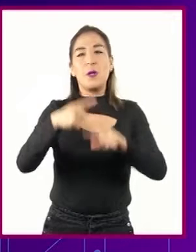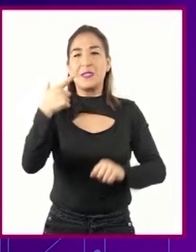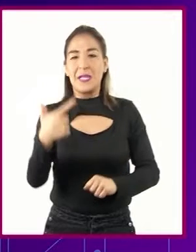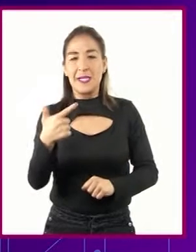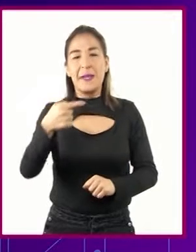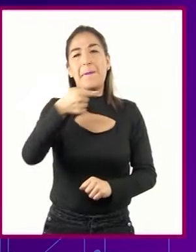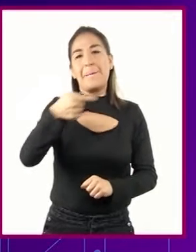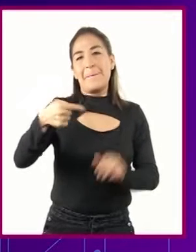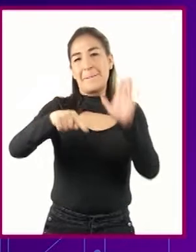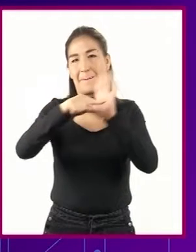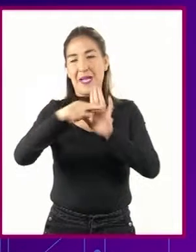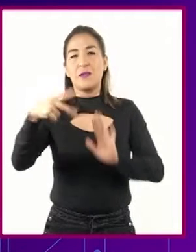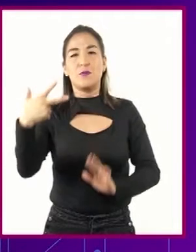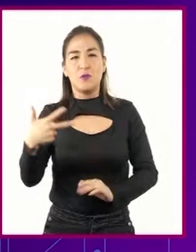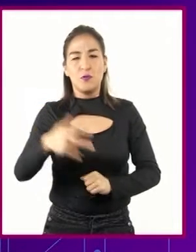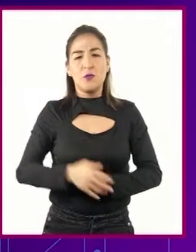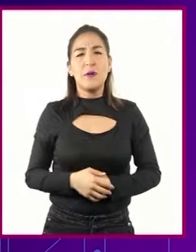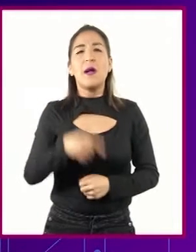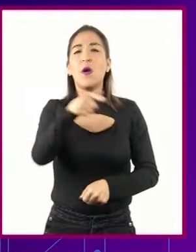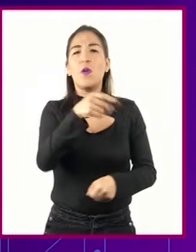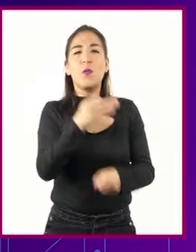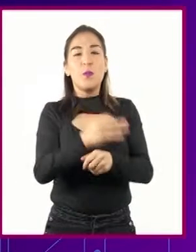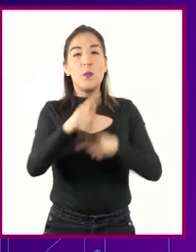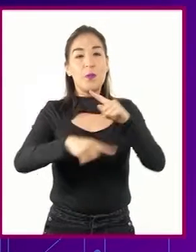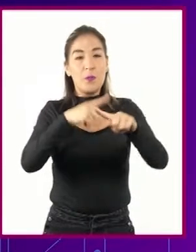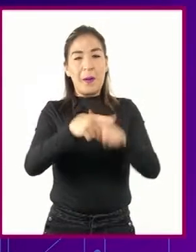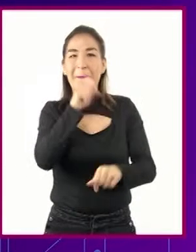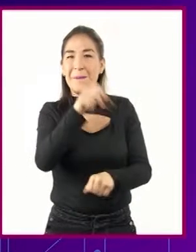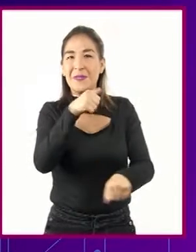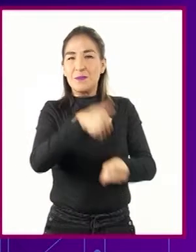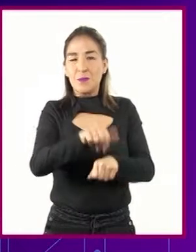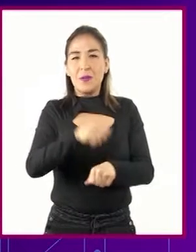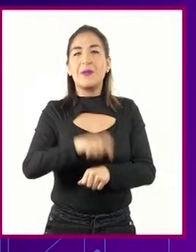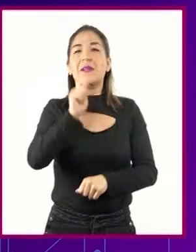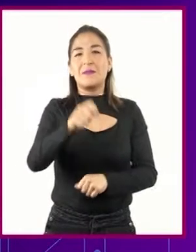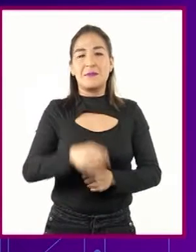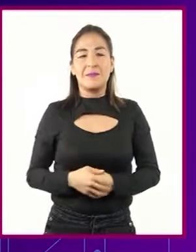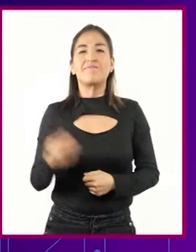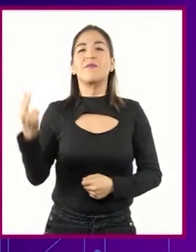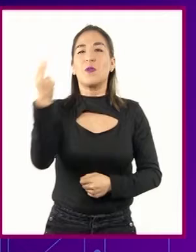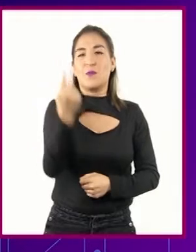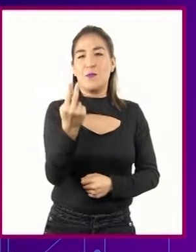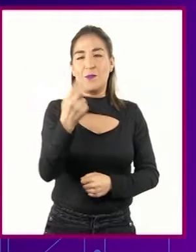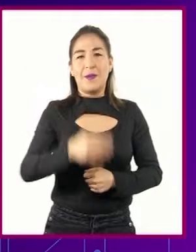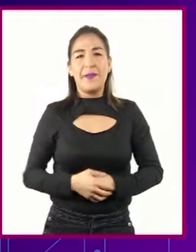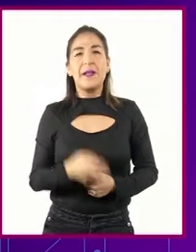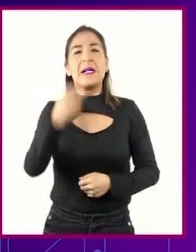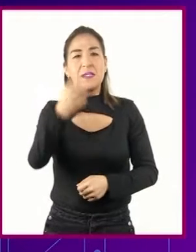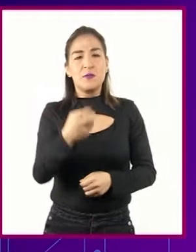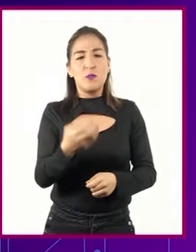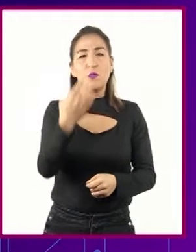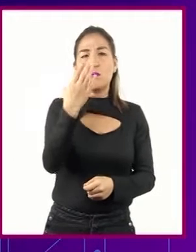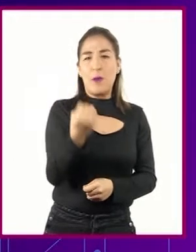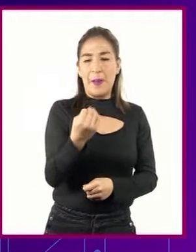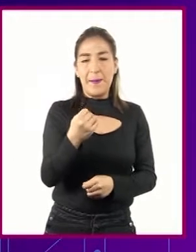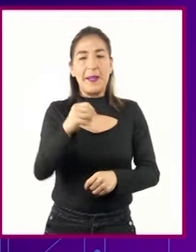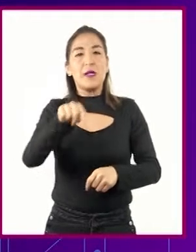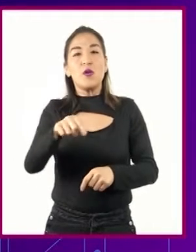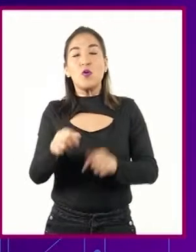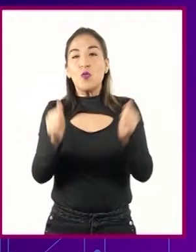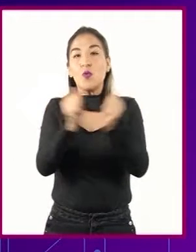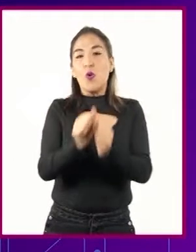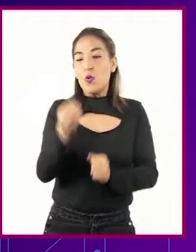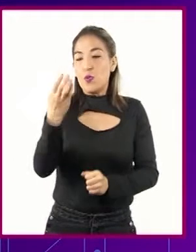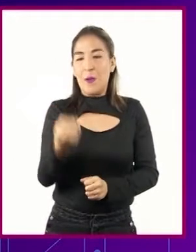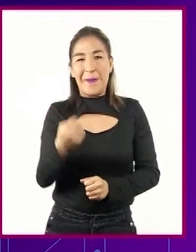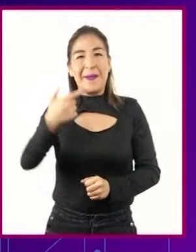8. Consideremos que multiplicar un número por sí mismo es lo mismo que elevarlo al cuadrado. Por eso los 9 paquetes con 9 gises